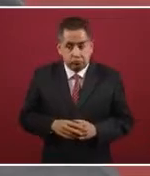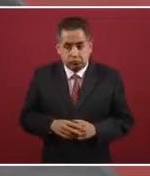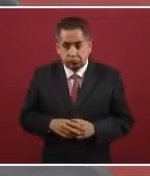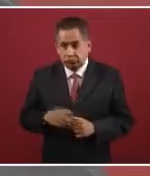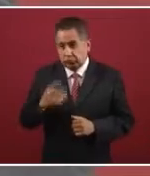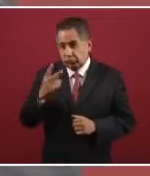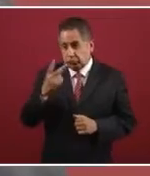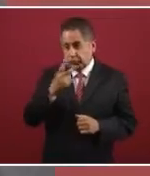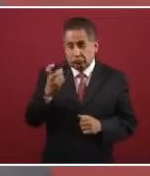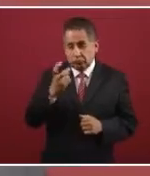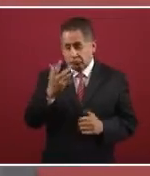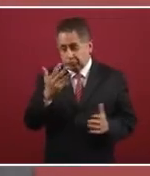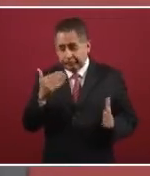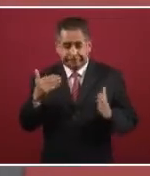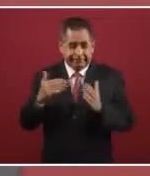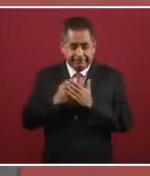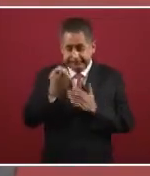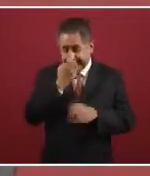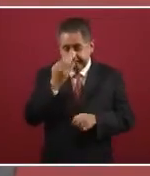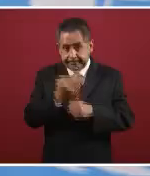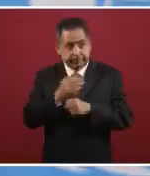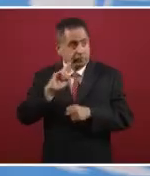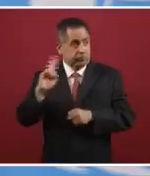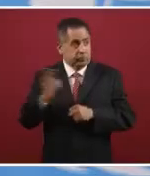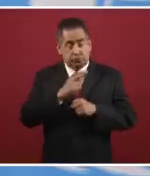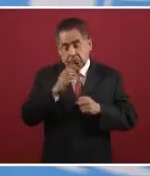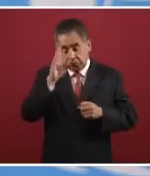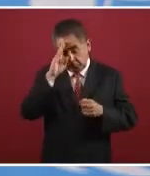como 250,000 estudiantes,